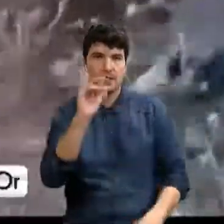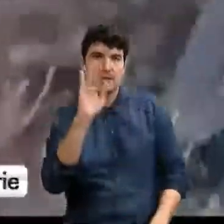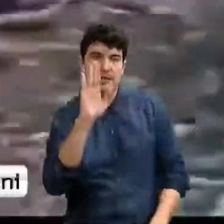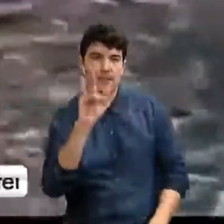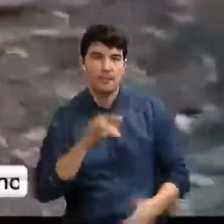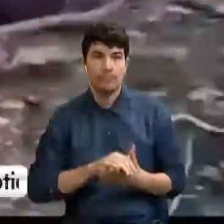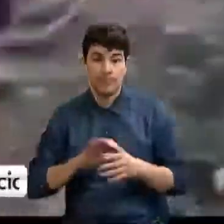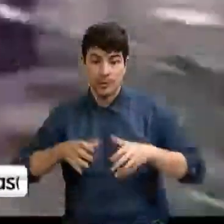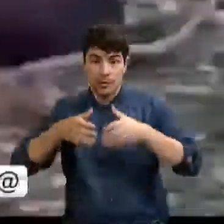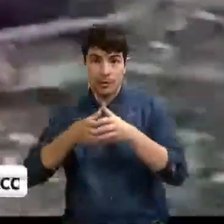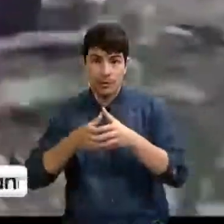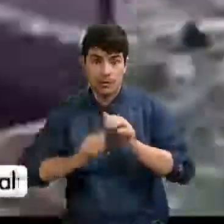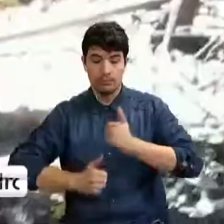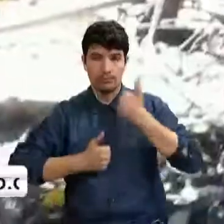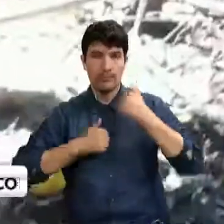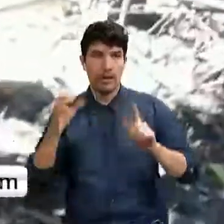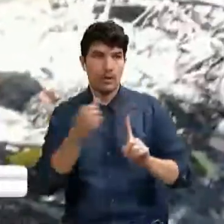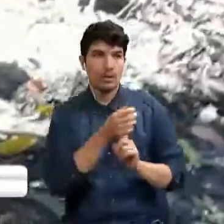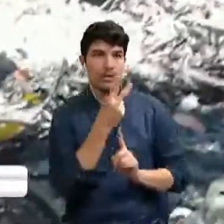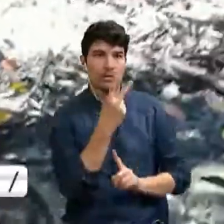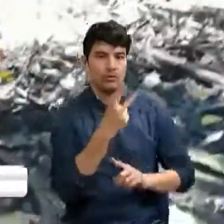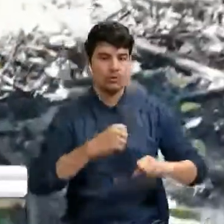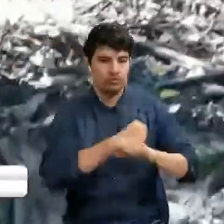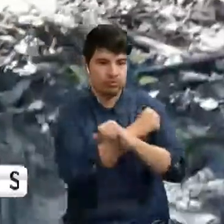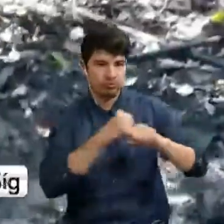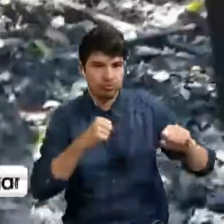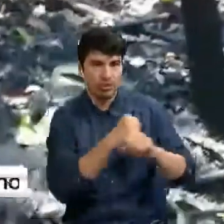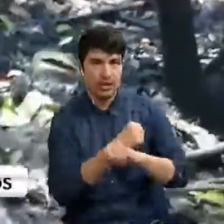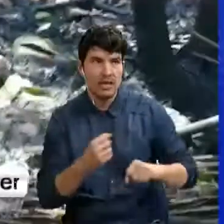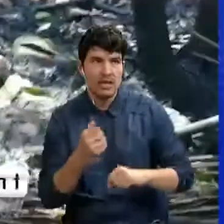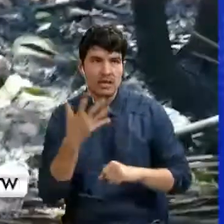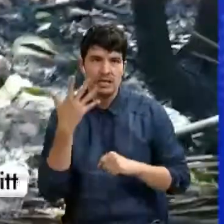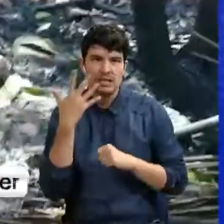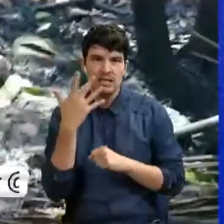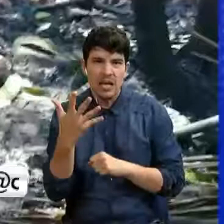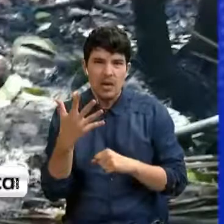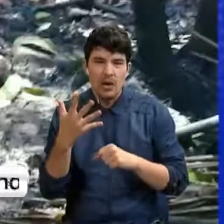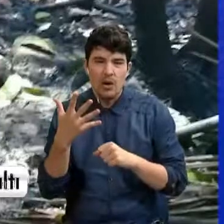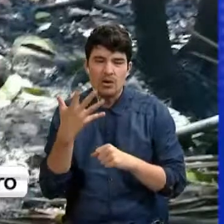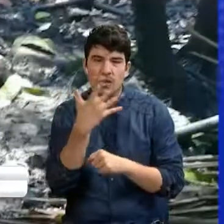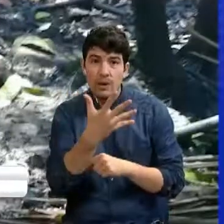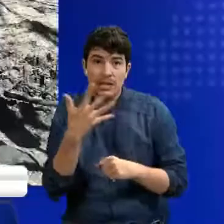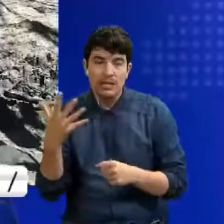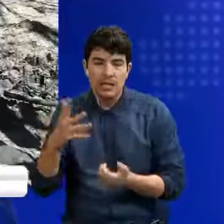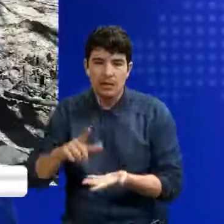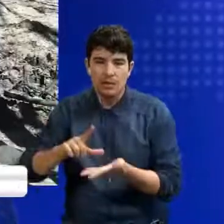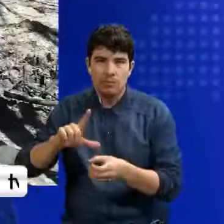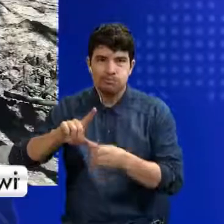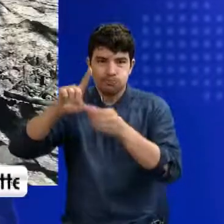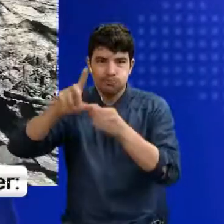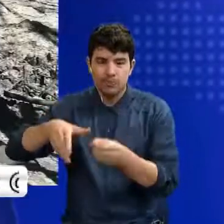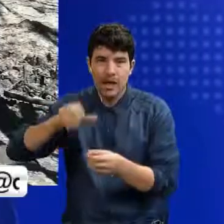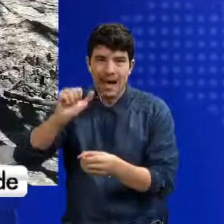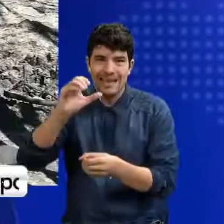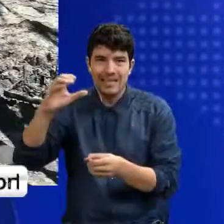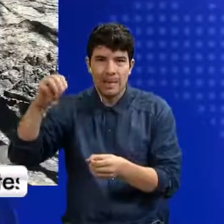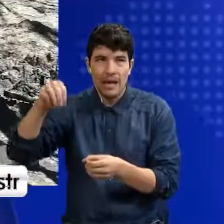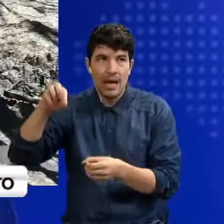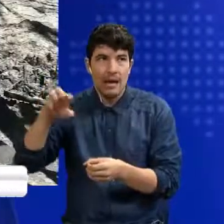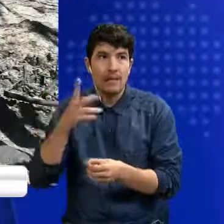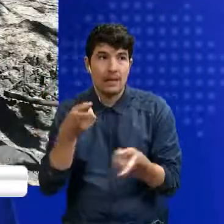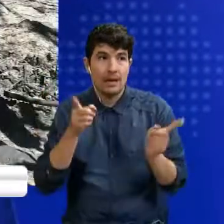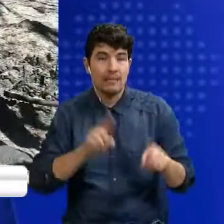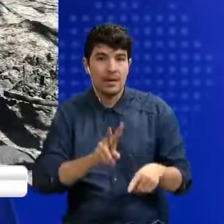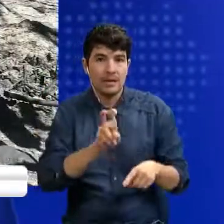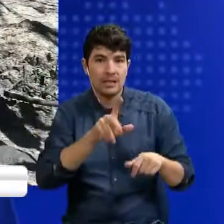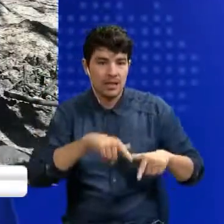Las tropas encontraron en el lugar dos motobombas, 5 torres de destilación, 55 galones de ACPM y 2 válvulas, así como 7 piscinas